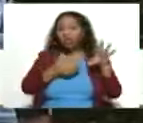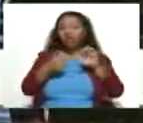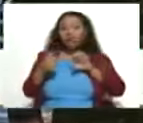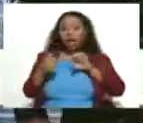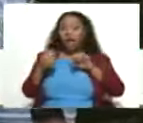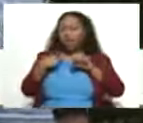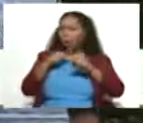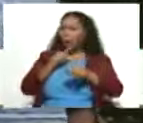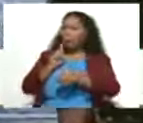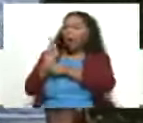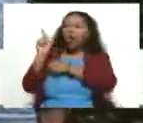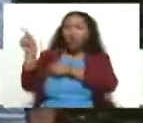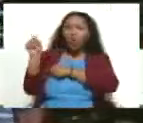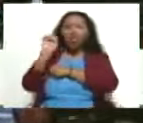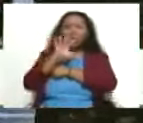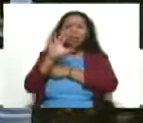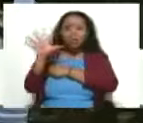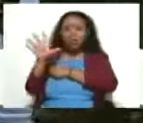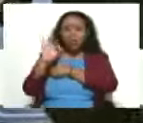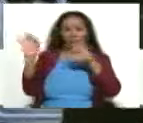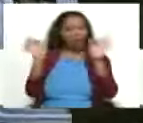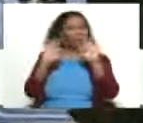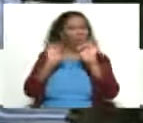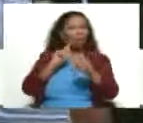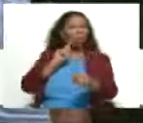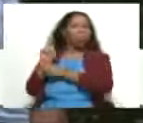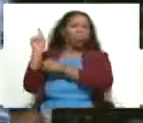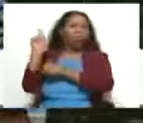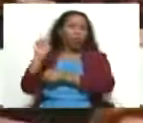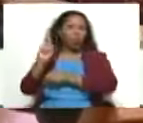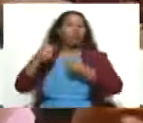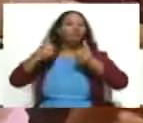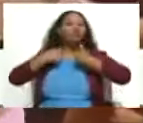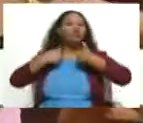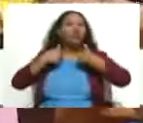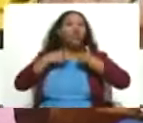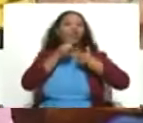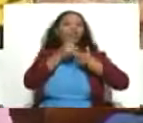estaba diciendo a ella de sus 55 nada, que yo tenía 60.